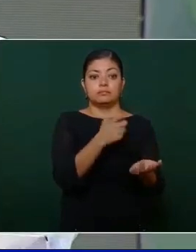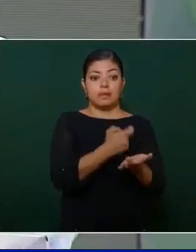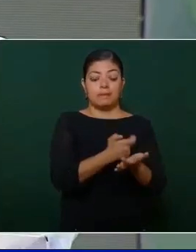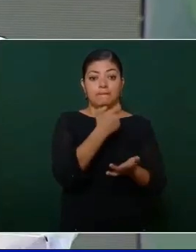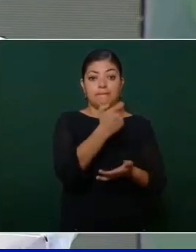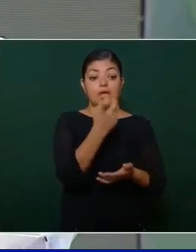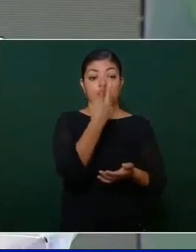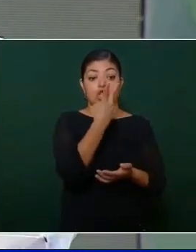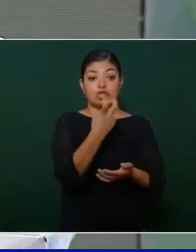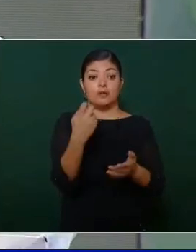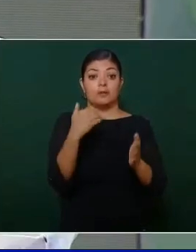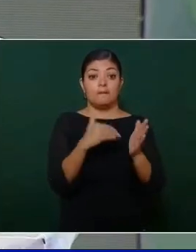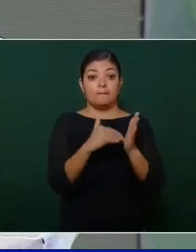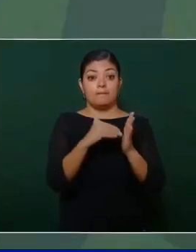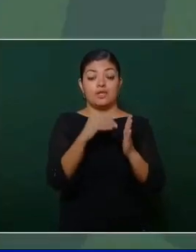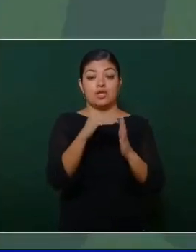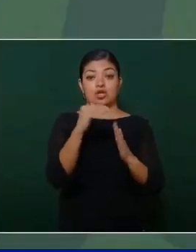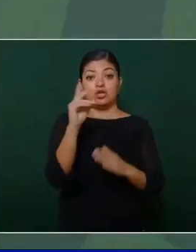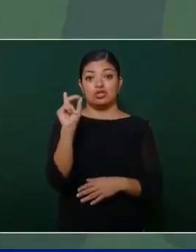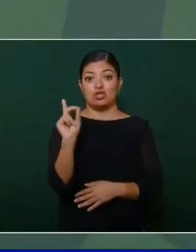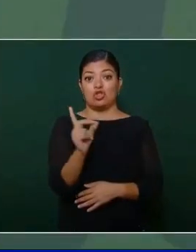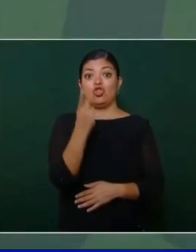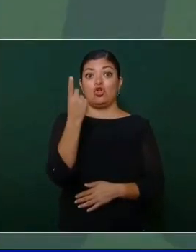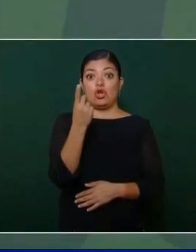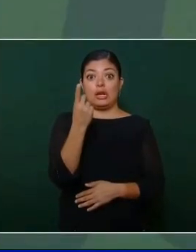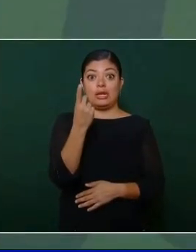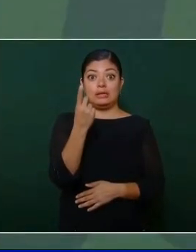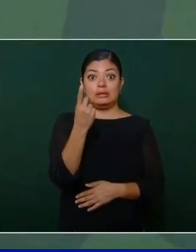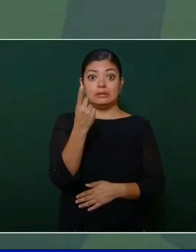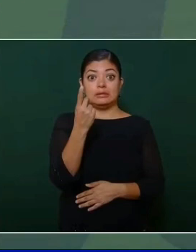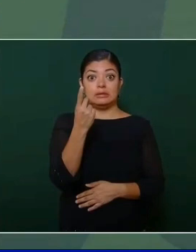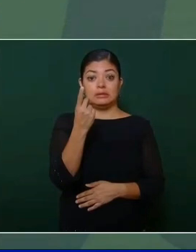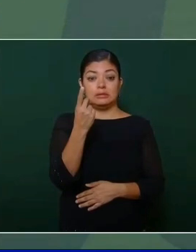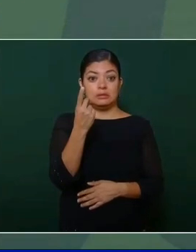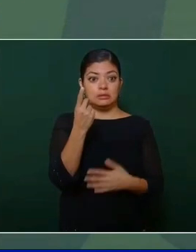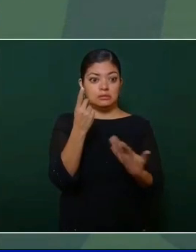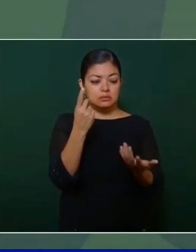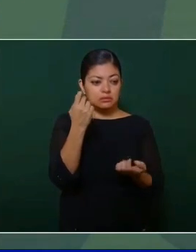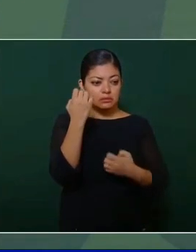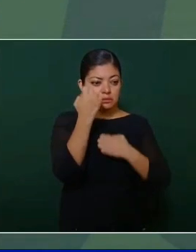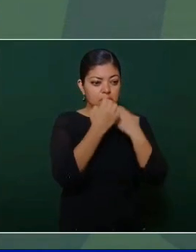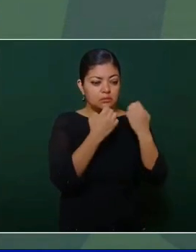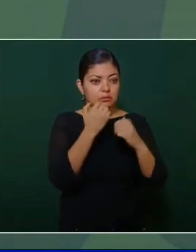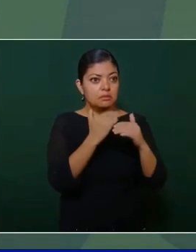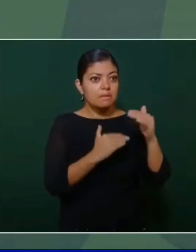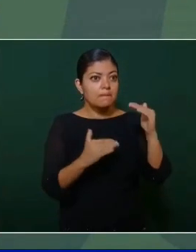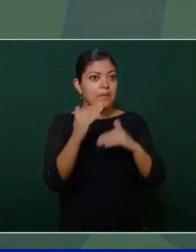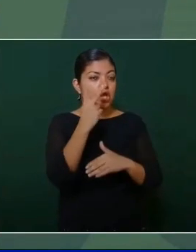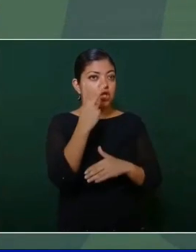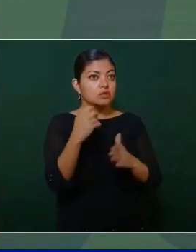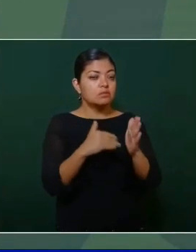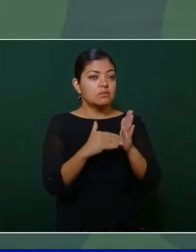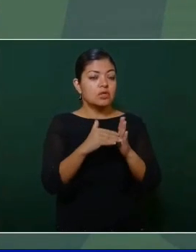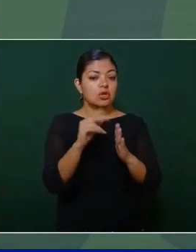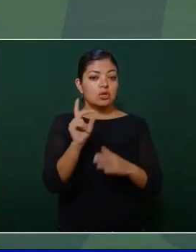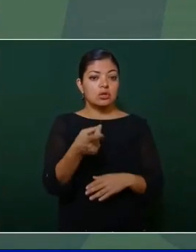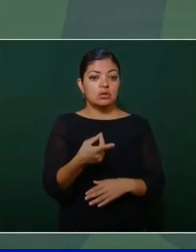200 millones de dólares más de su valor de avalúo